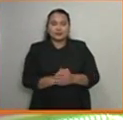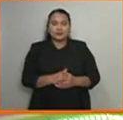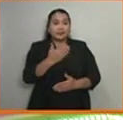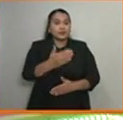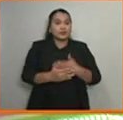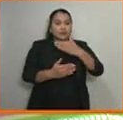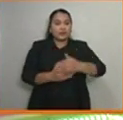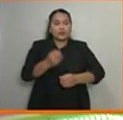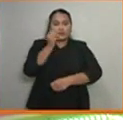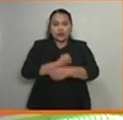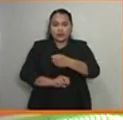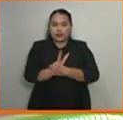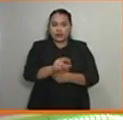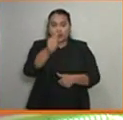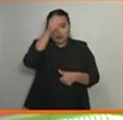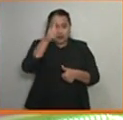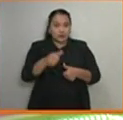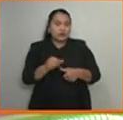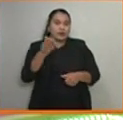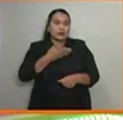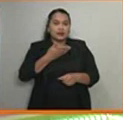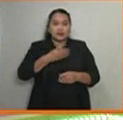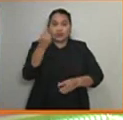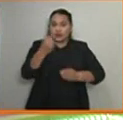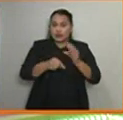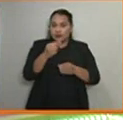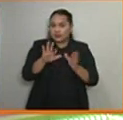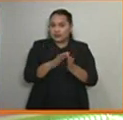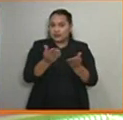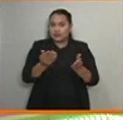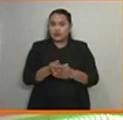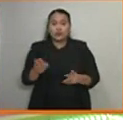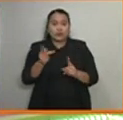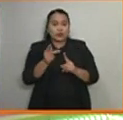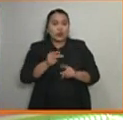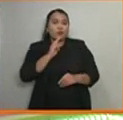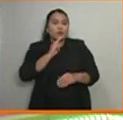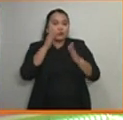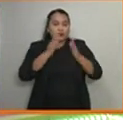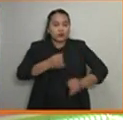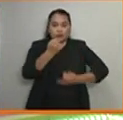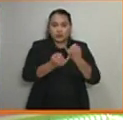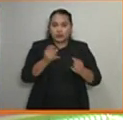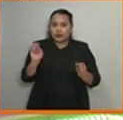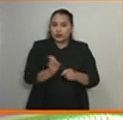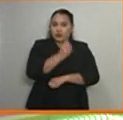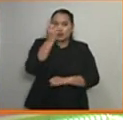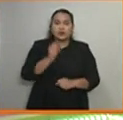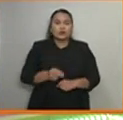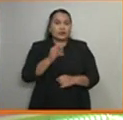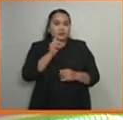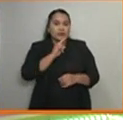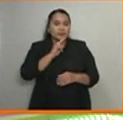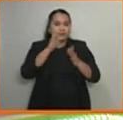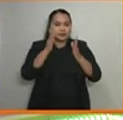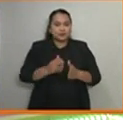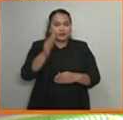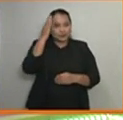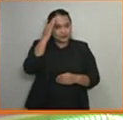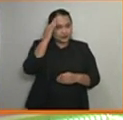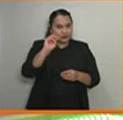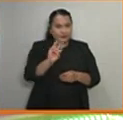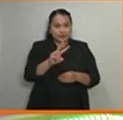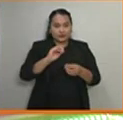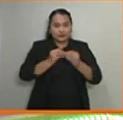con premiados. Recuerda que puedes utilizar la guía Catracha para que juegues y ganes a lo catracho. Atentos porque se vienen los dos